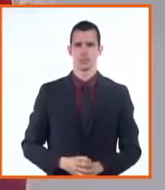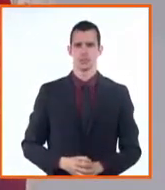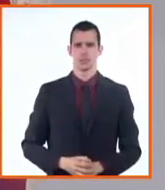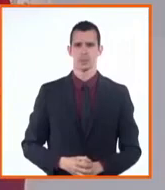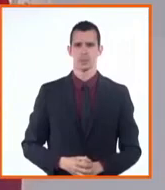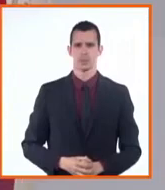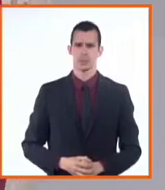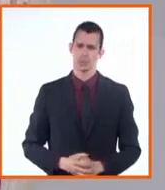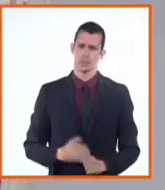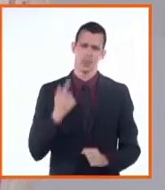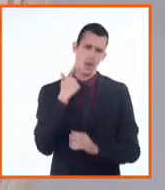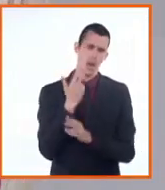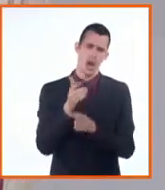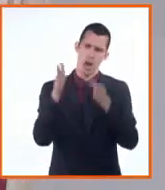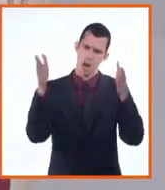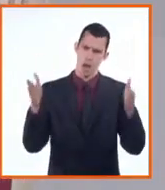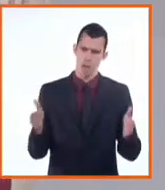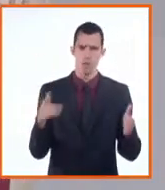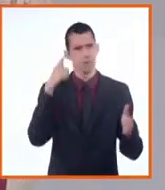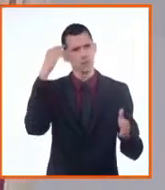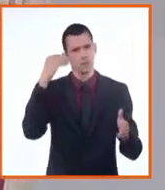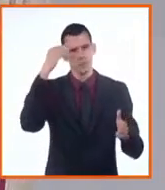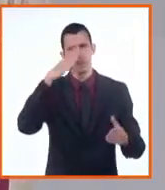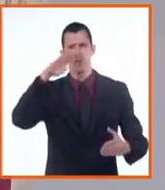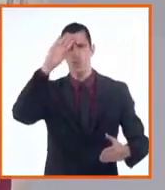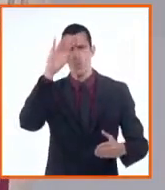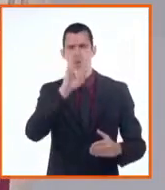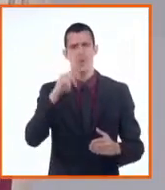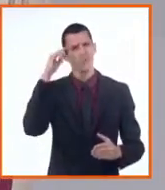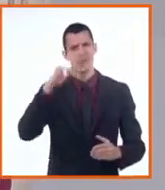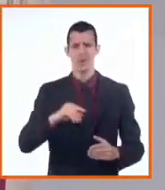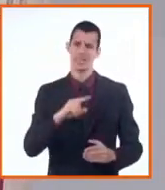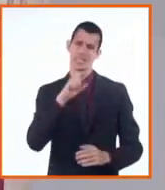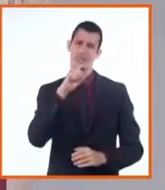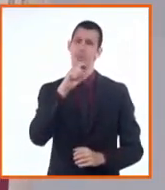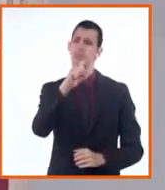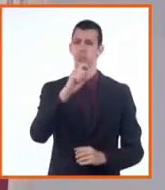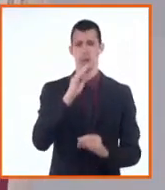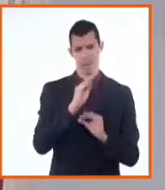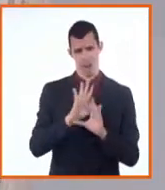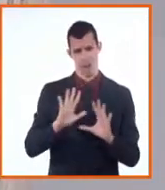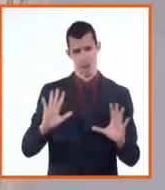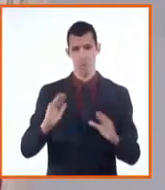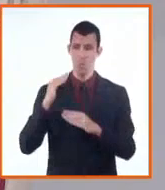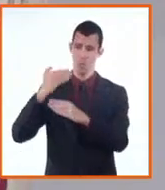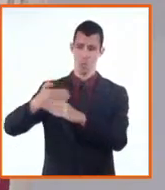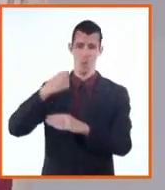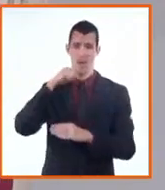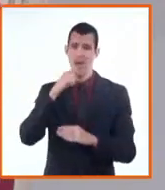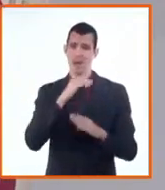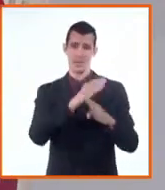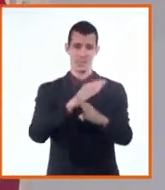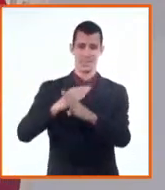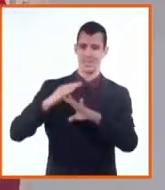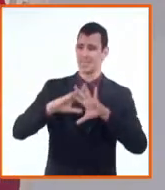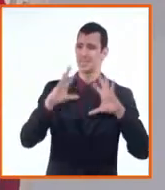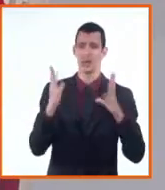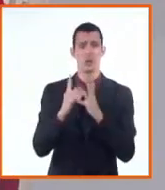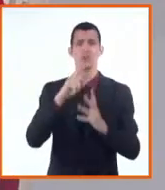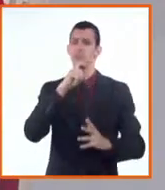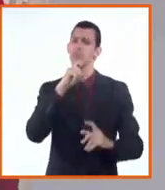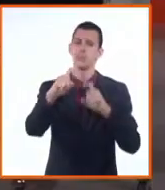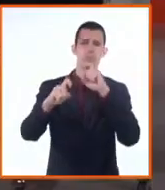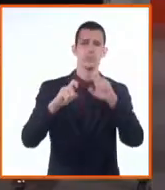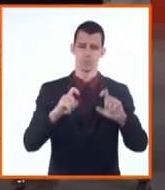ha logrado que Cuba independientemente de todas las limitaciones porque no lo podemos dejar de mencionar que hemos tenido haya logrado ubicarse en